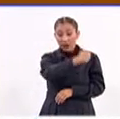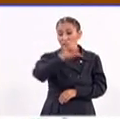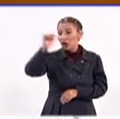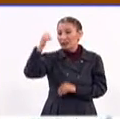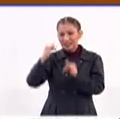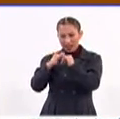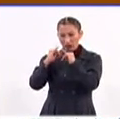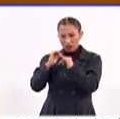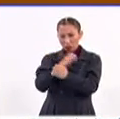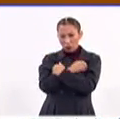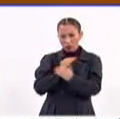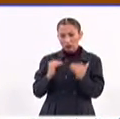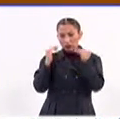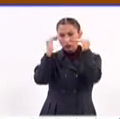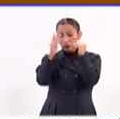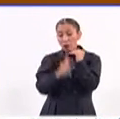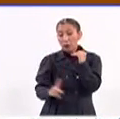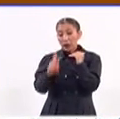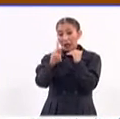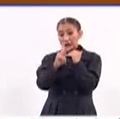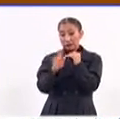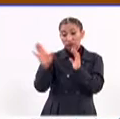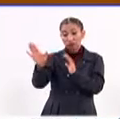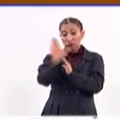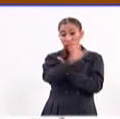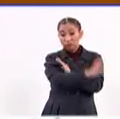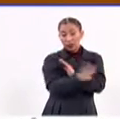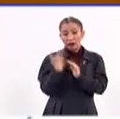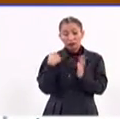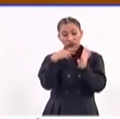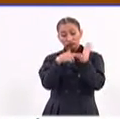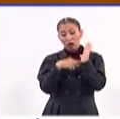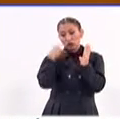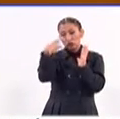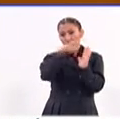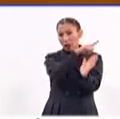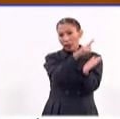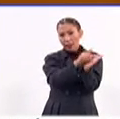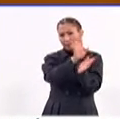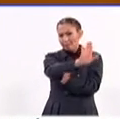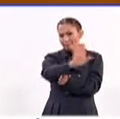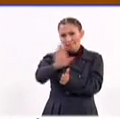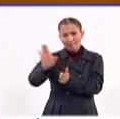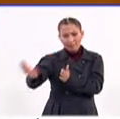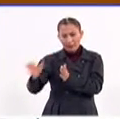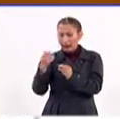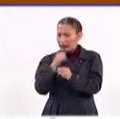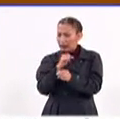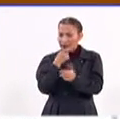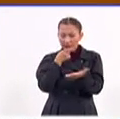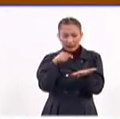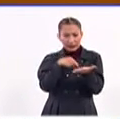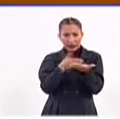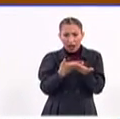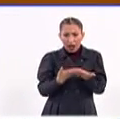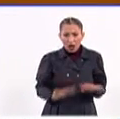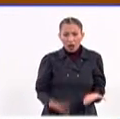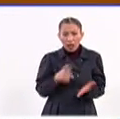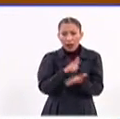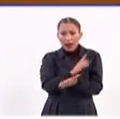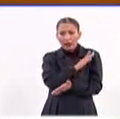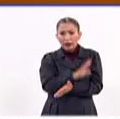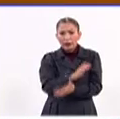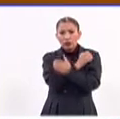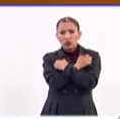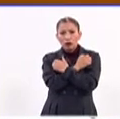demás instituciones de educación superior públicas autónomas se regirán por sus leyes específicas, tal como lo señala hoy en día la Ley